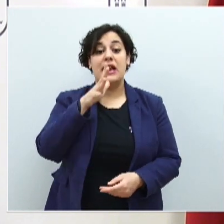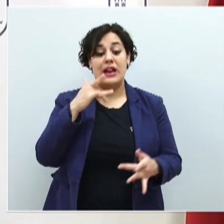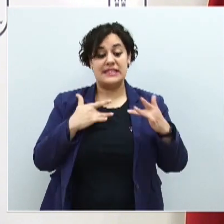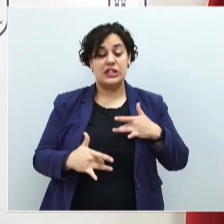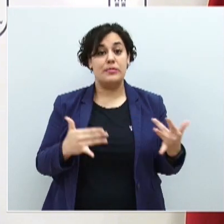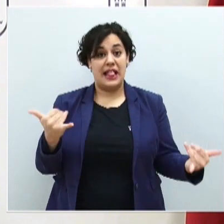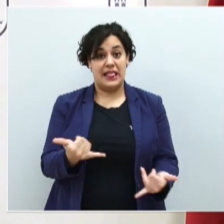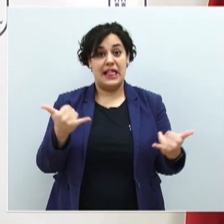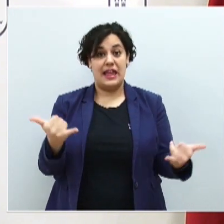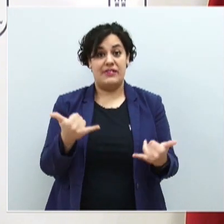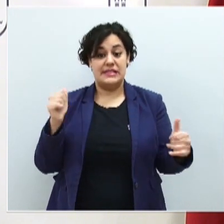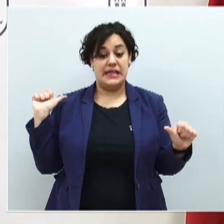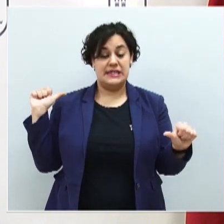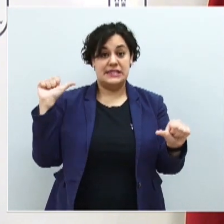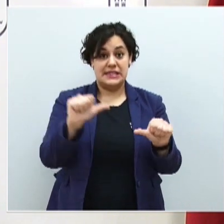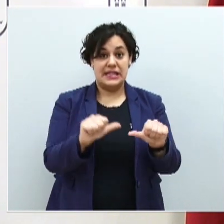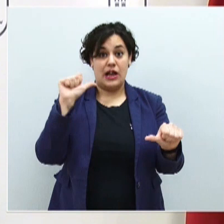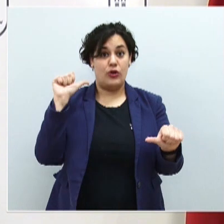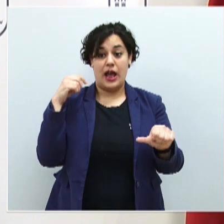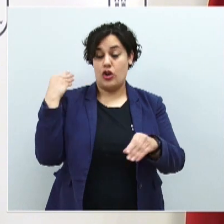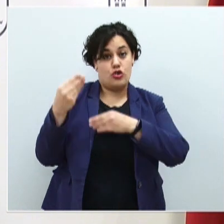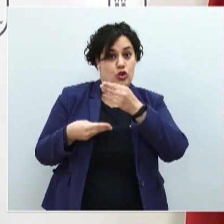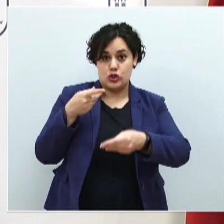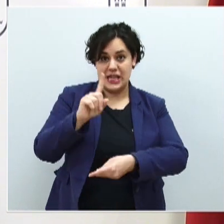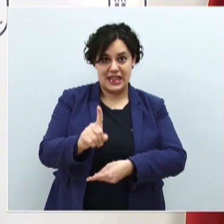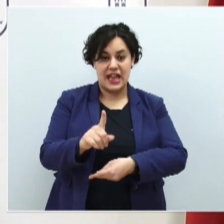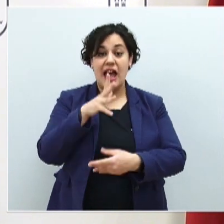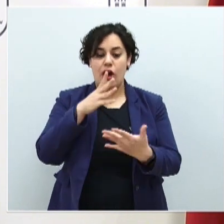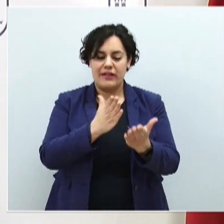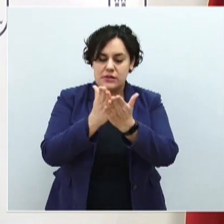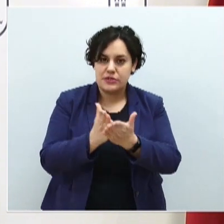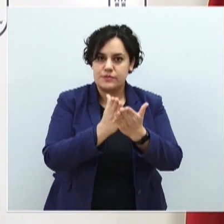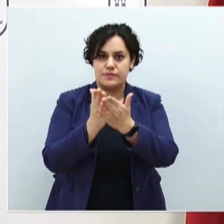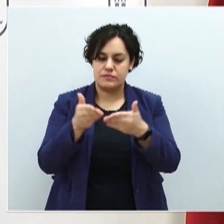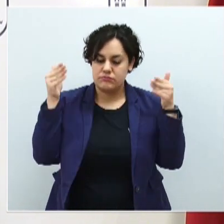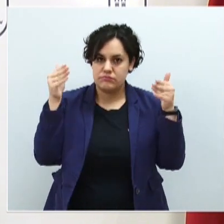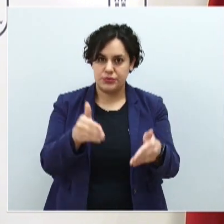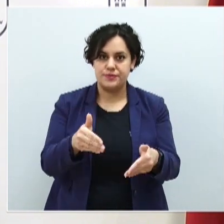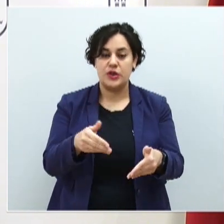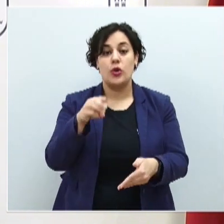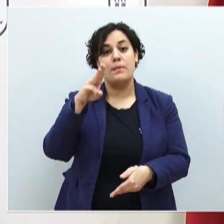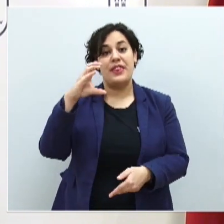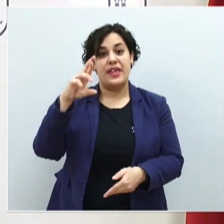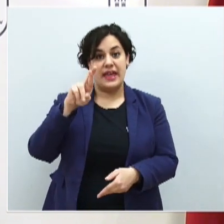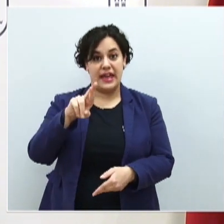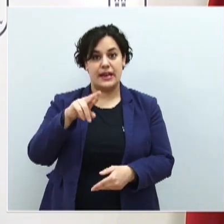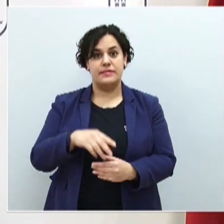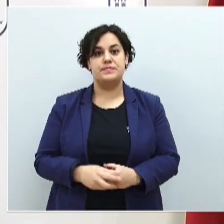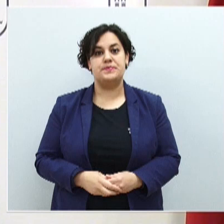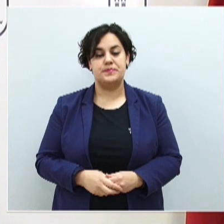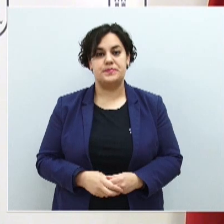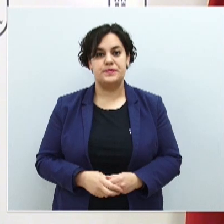hasta ahora, según indicaciones del Ministerio, no estábamos haciendo y que ahora vamos a empezar a estudiar de nuevo con PCR para tener más batería de